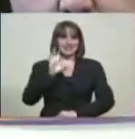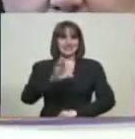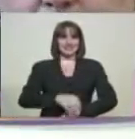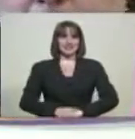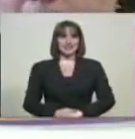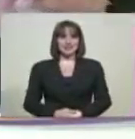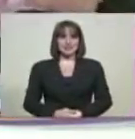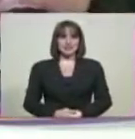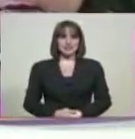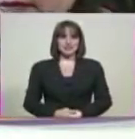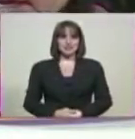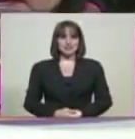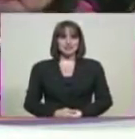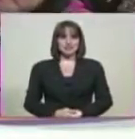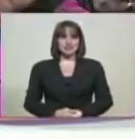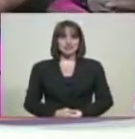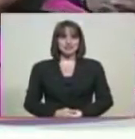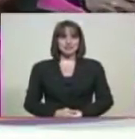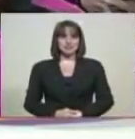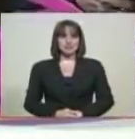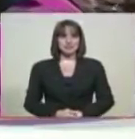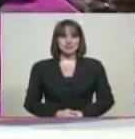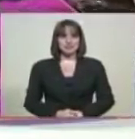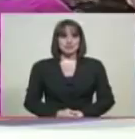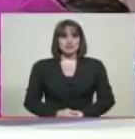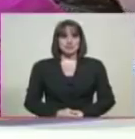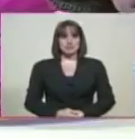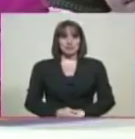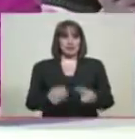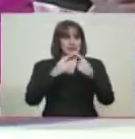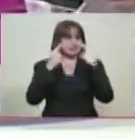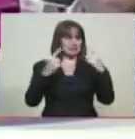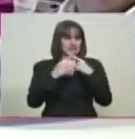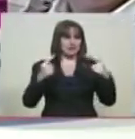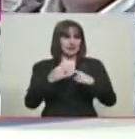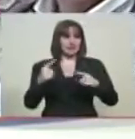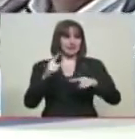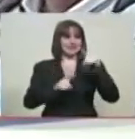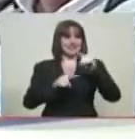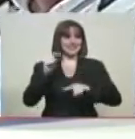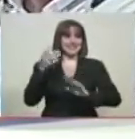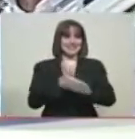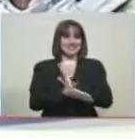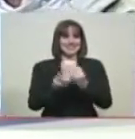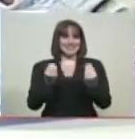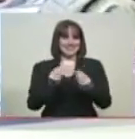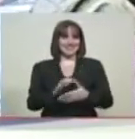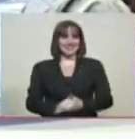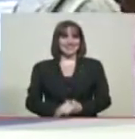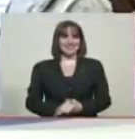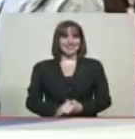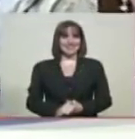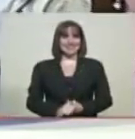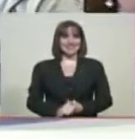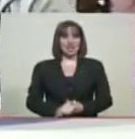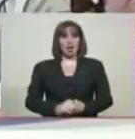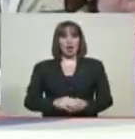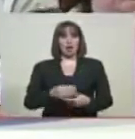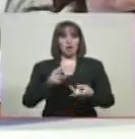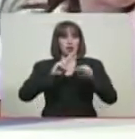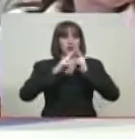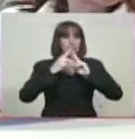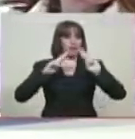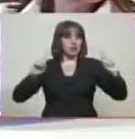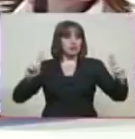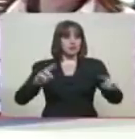un gran reto multidimensional un gran reto por la paz en